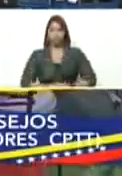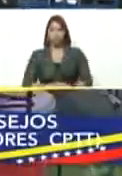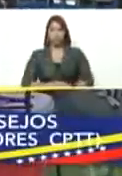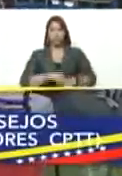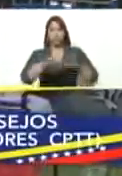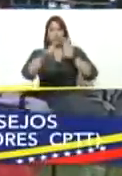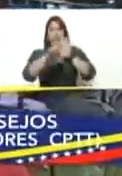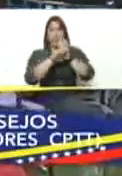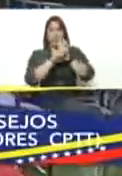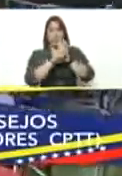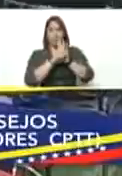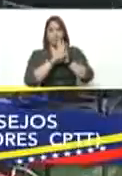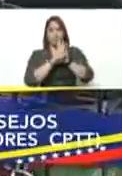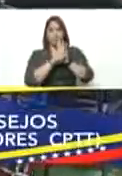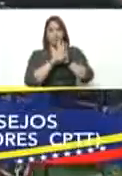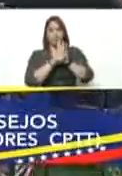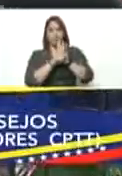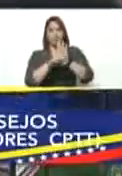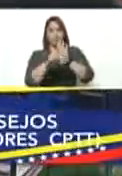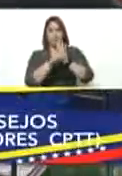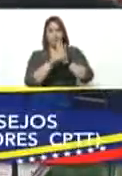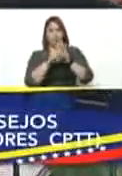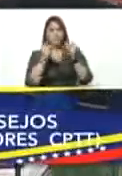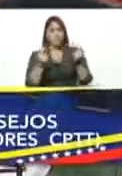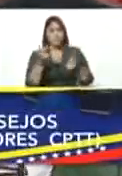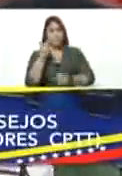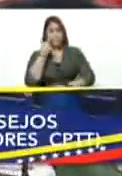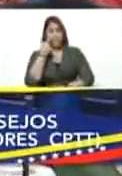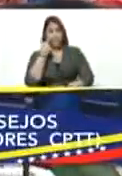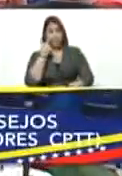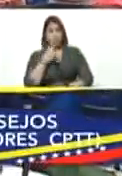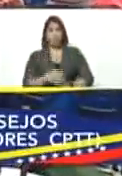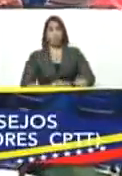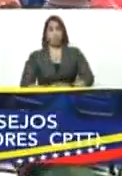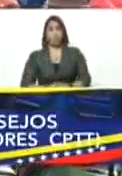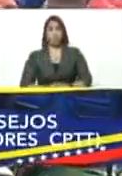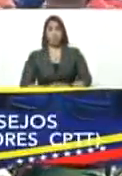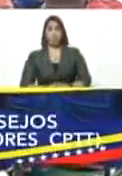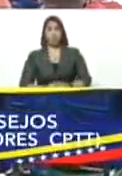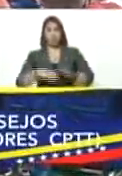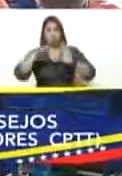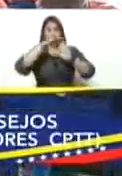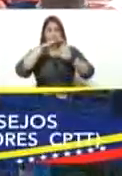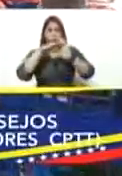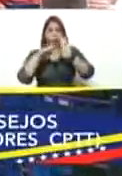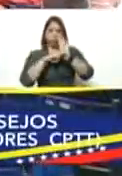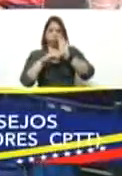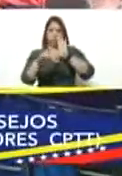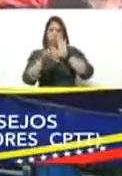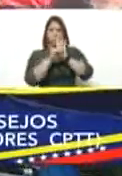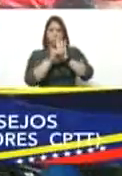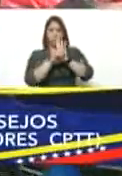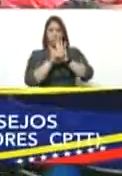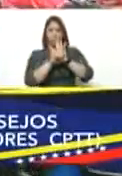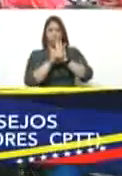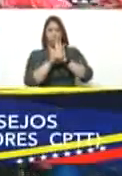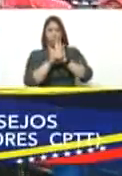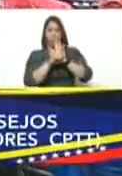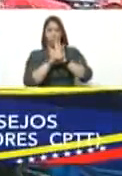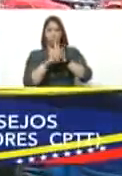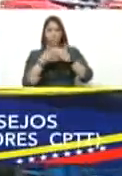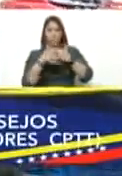ley. La ley está pendiente, José Ramón, del reglamento. Han